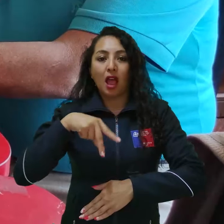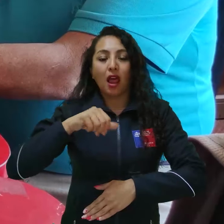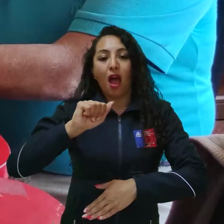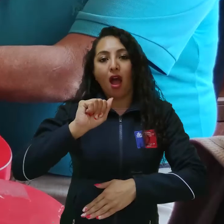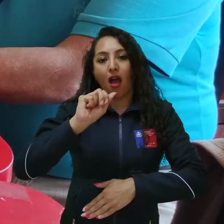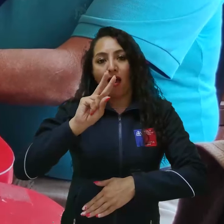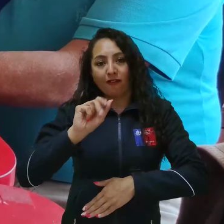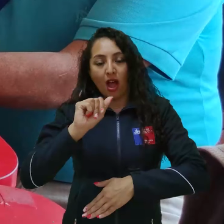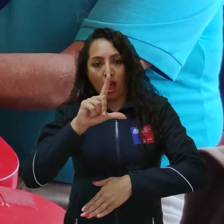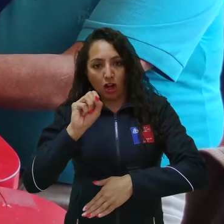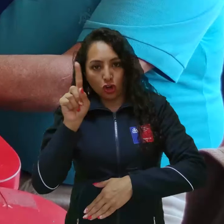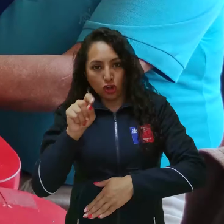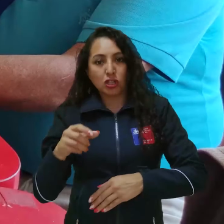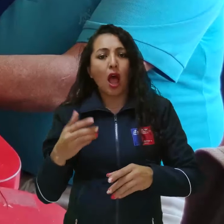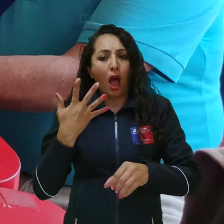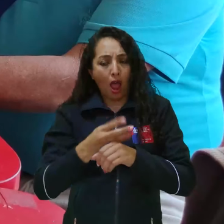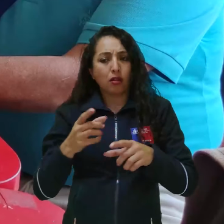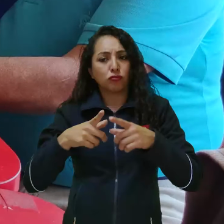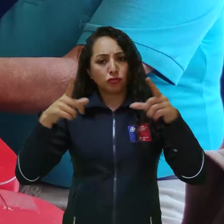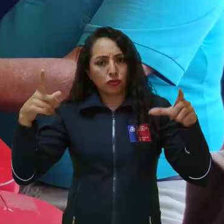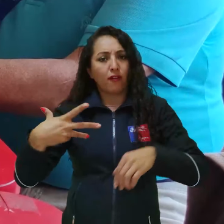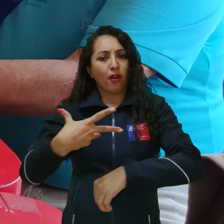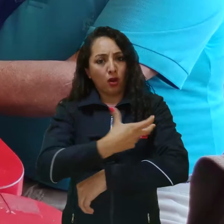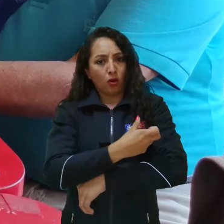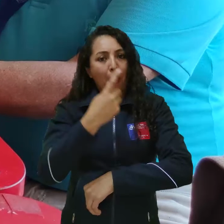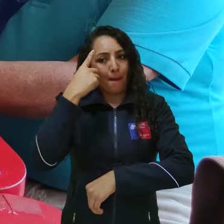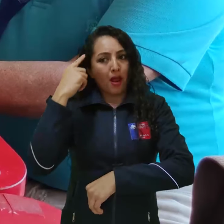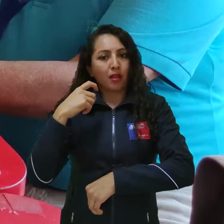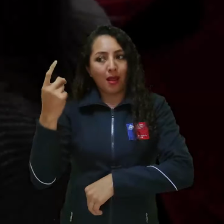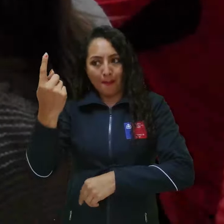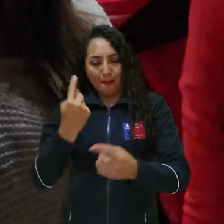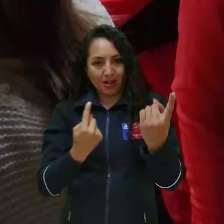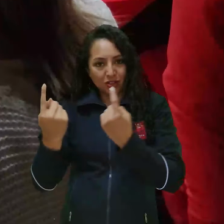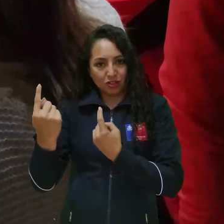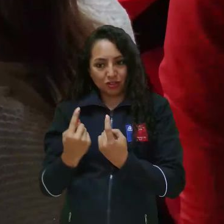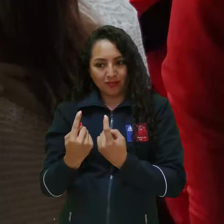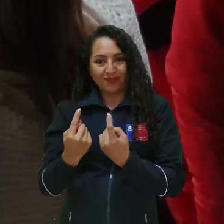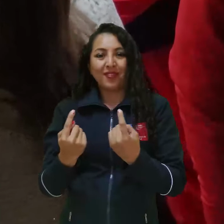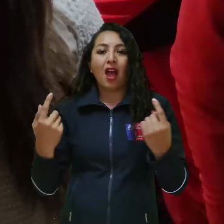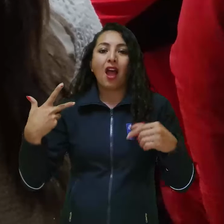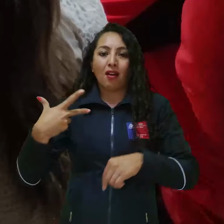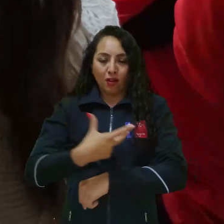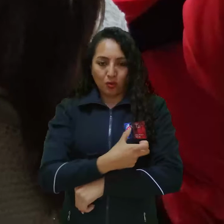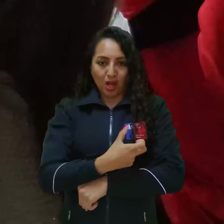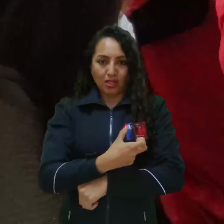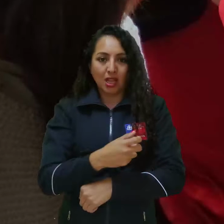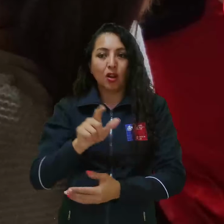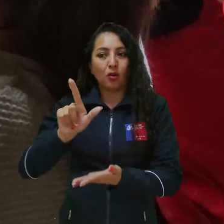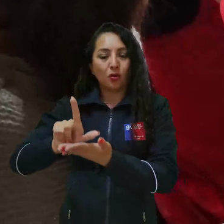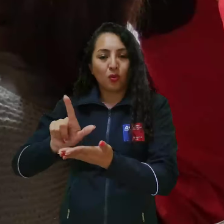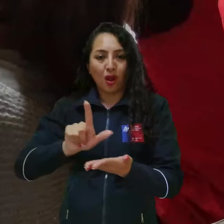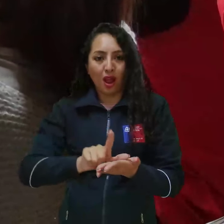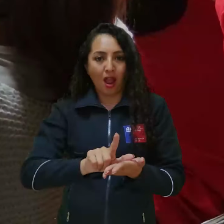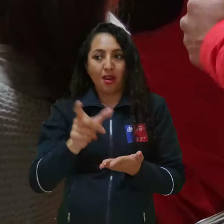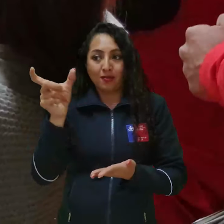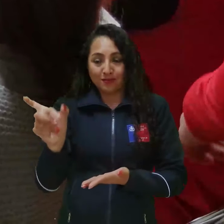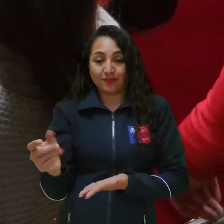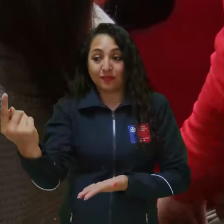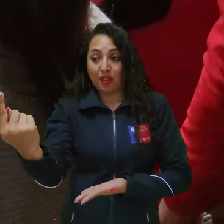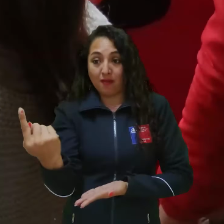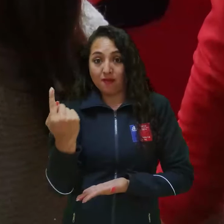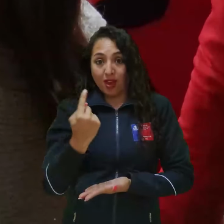lunes. Por tanto, hay gran cantidad de vacunas, tenemos un buen stock. La invitación es que la gente acuda a los puntos de